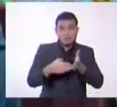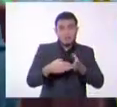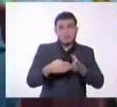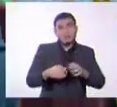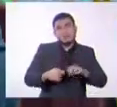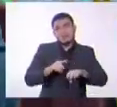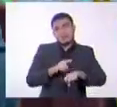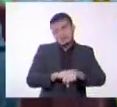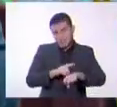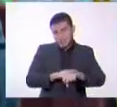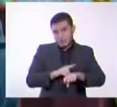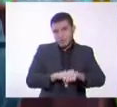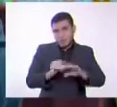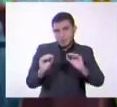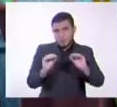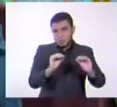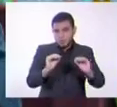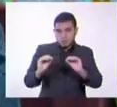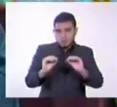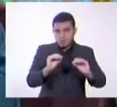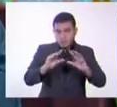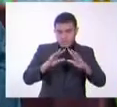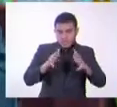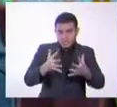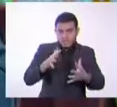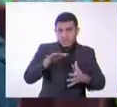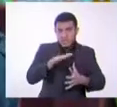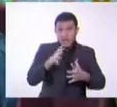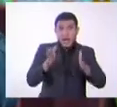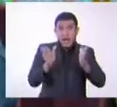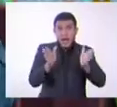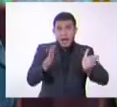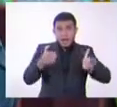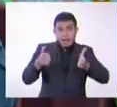movimientos atmosféricos, genera